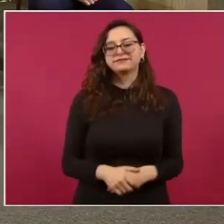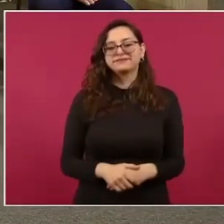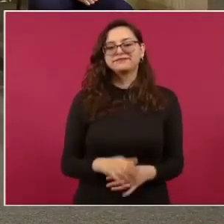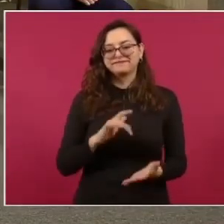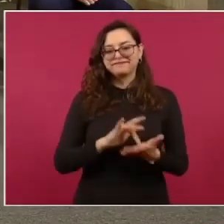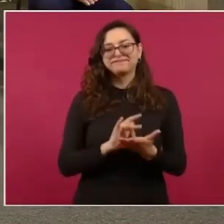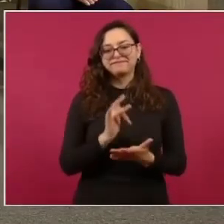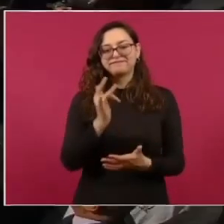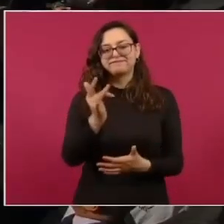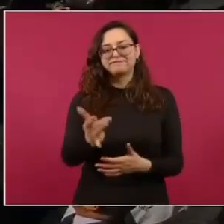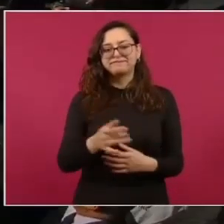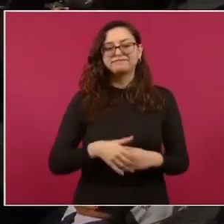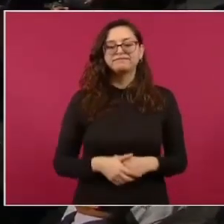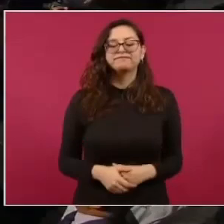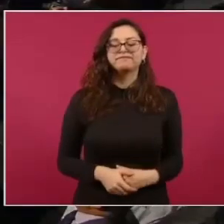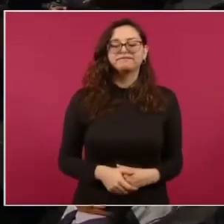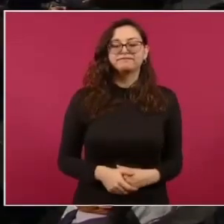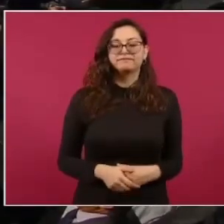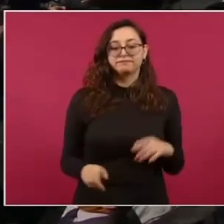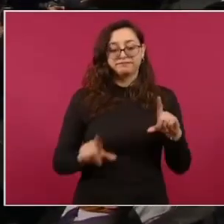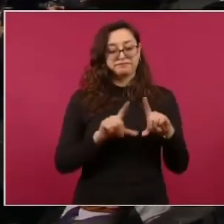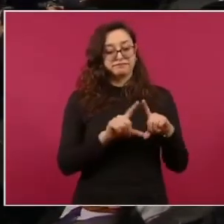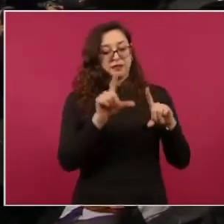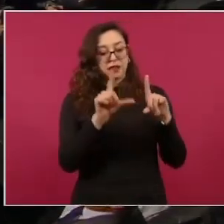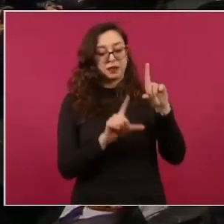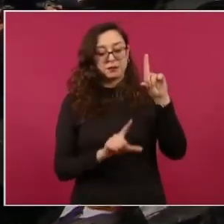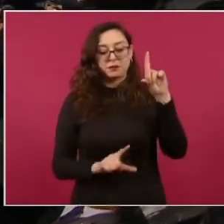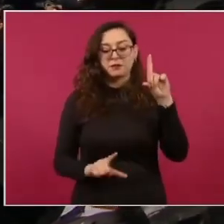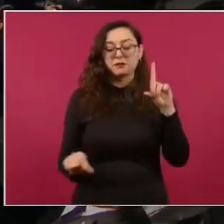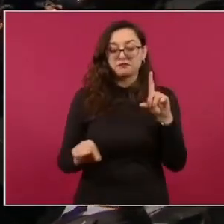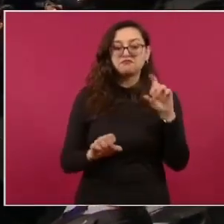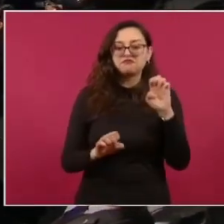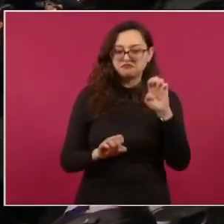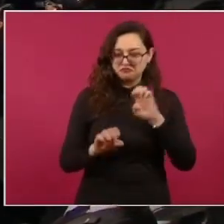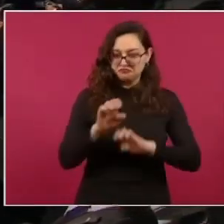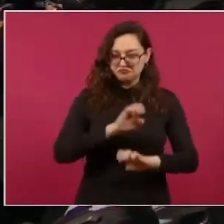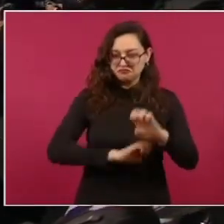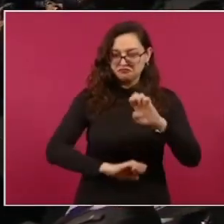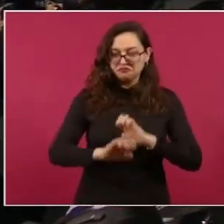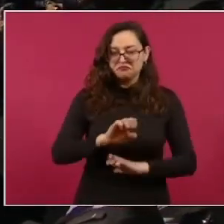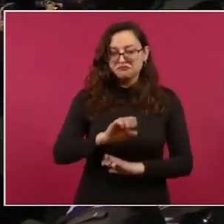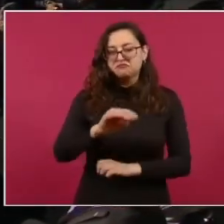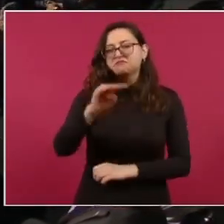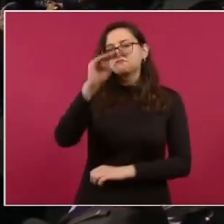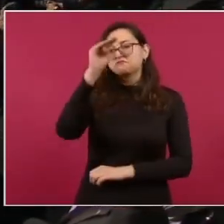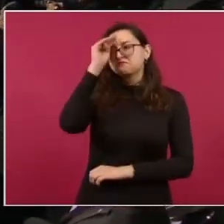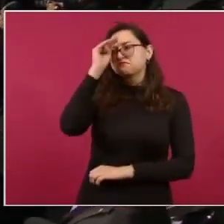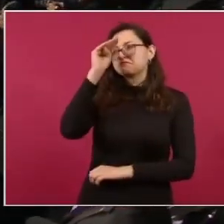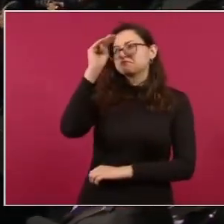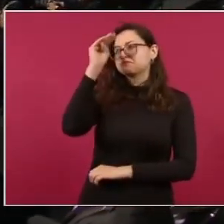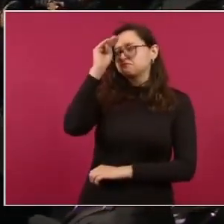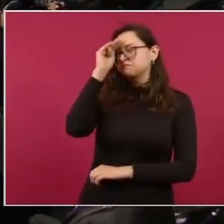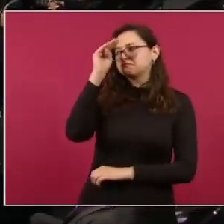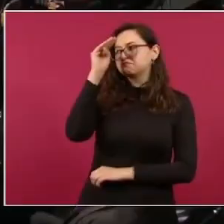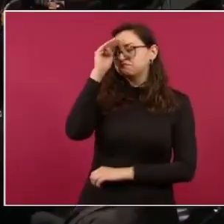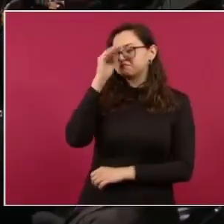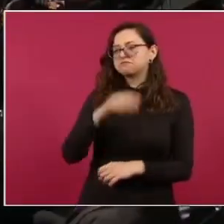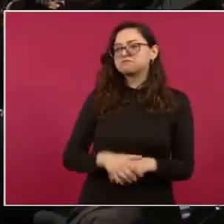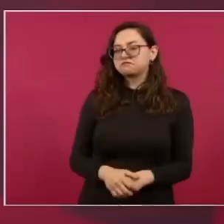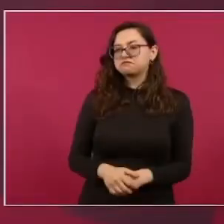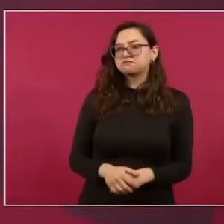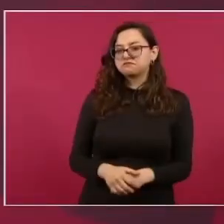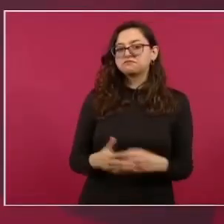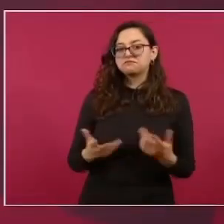Los empresarios de nuestro país sabemos que la seguridad social ha transformado la vida de